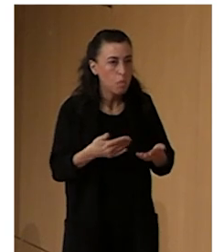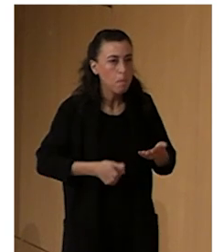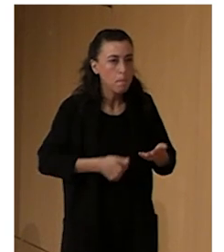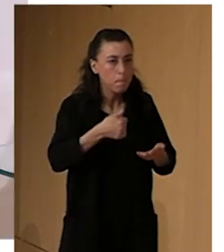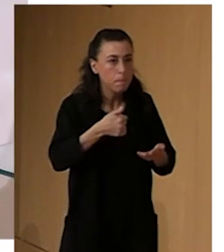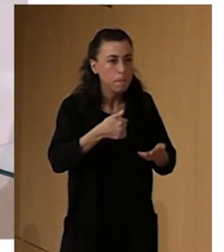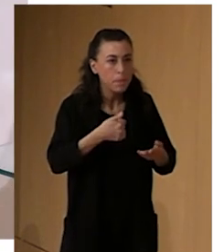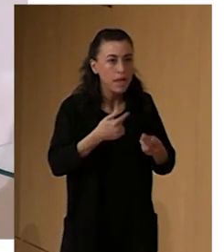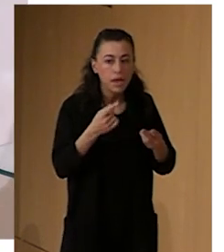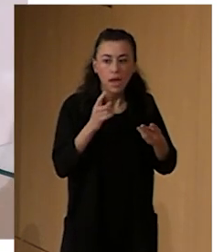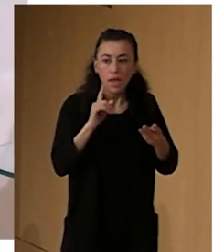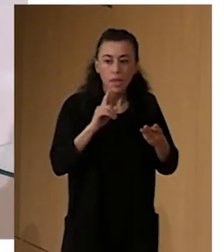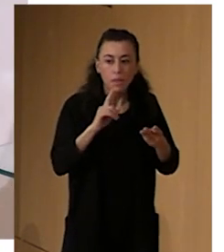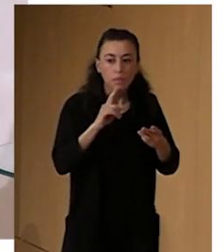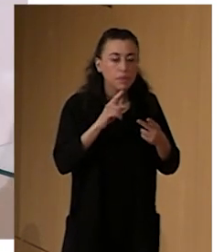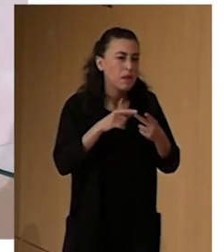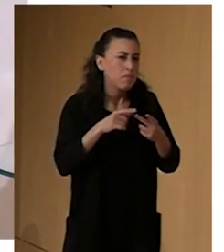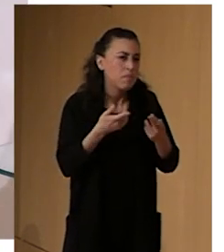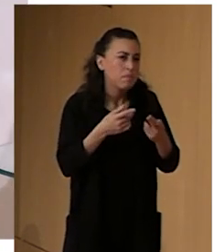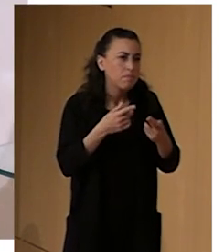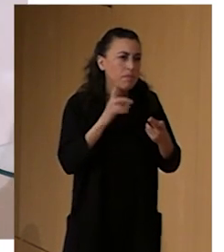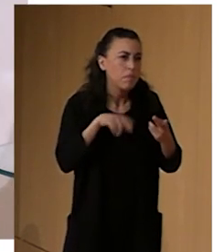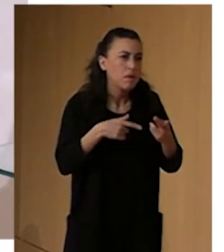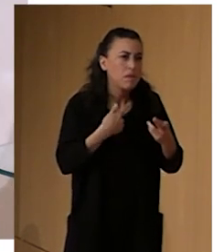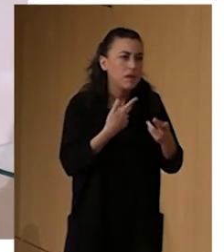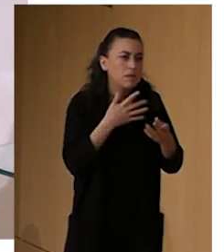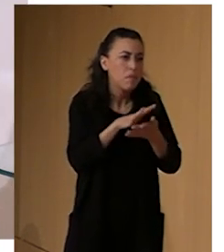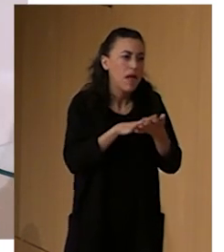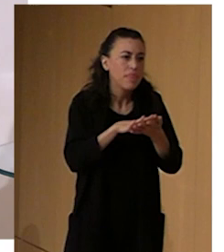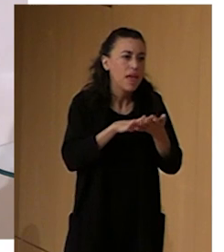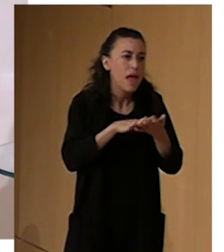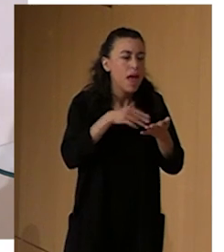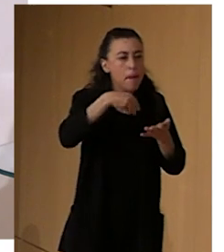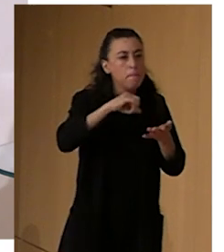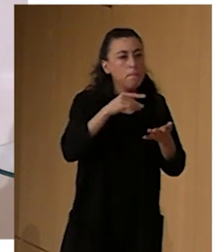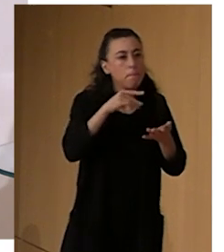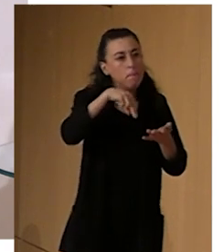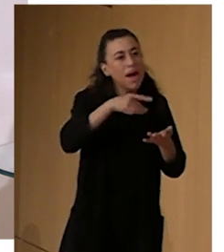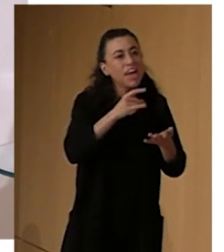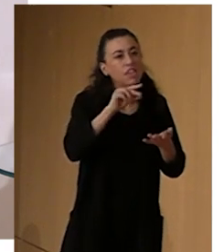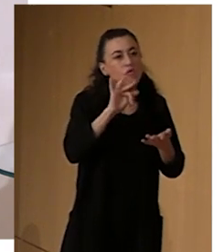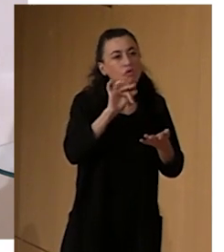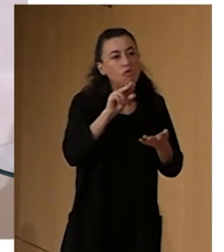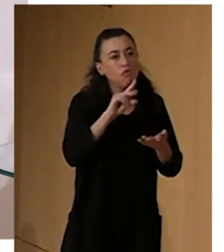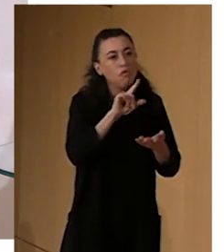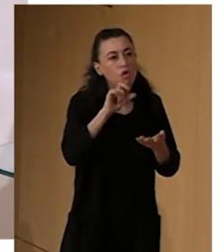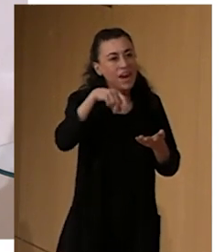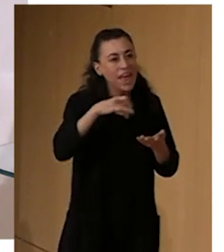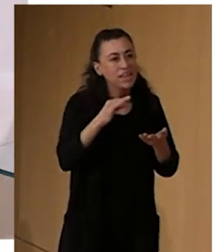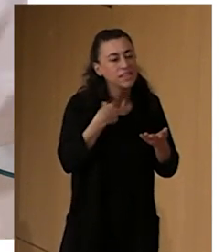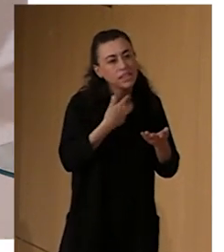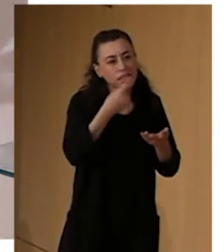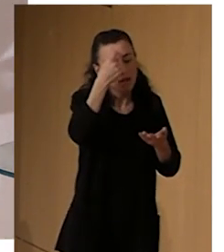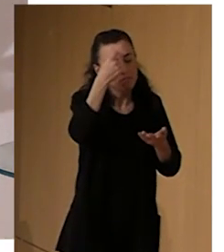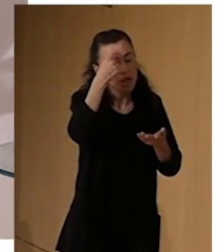ahora llaman el mindfulness no esa presencia consciente de bueno de centrarnos en lo que tenemos en cada momento intentar no anticipar